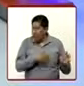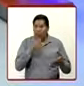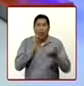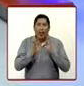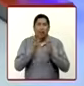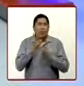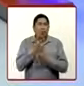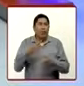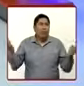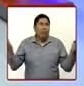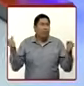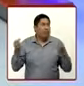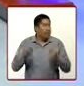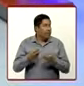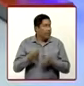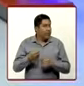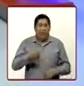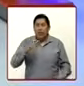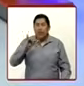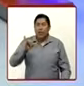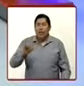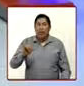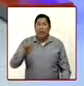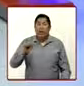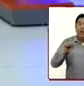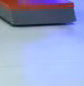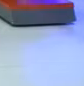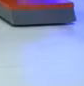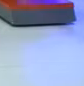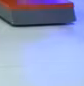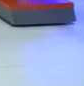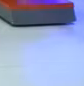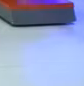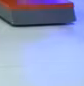de la desaparición de Yaretzi.